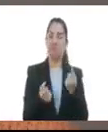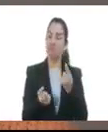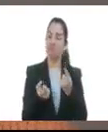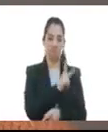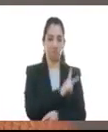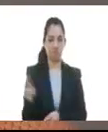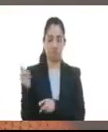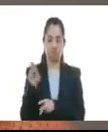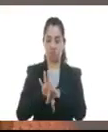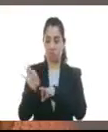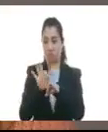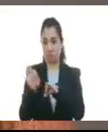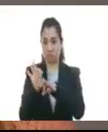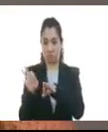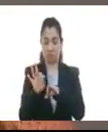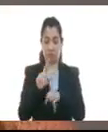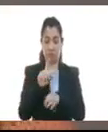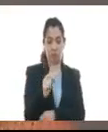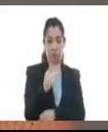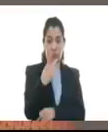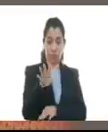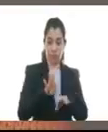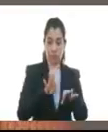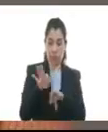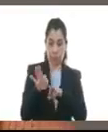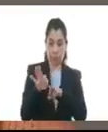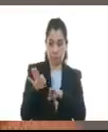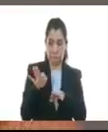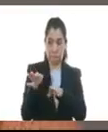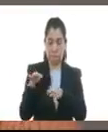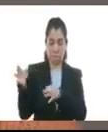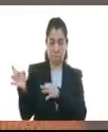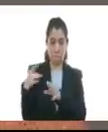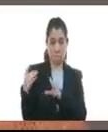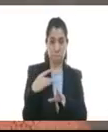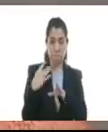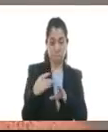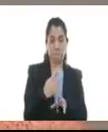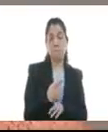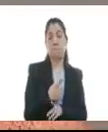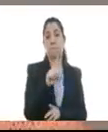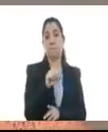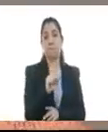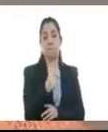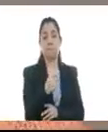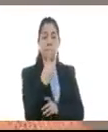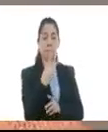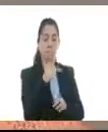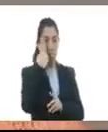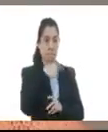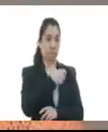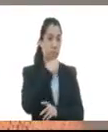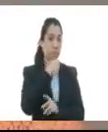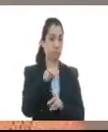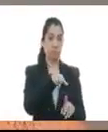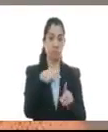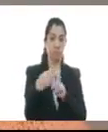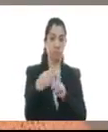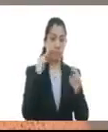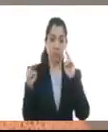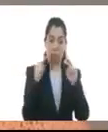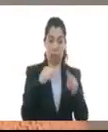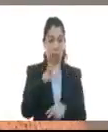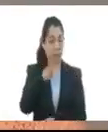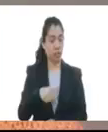un total de 21 fueron en la categoría de reportaje visual y la verdad, yo me quedé